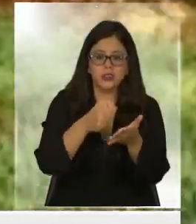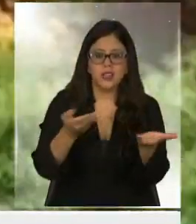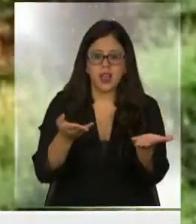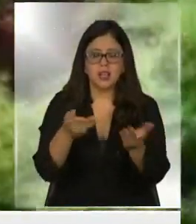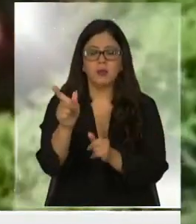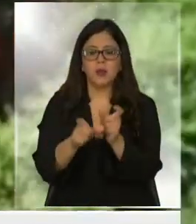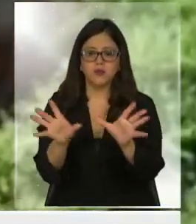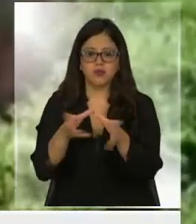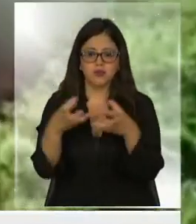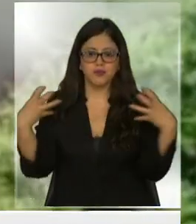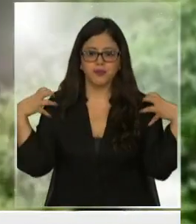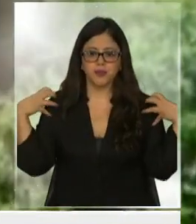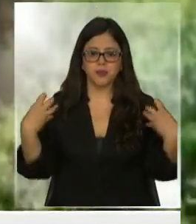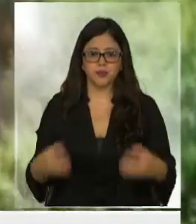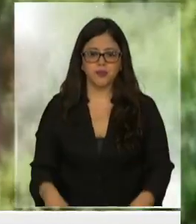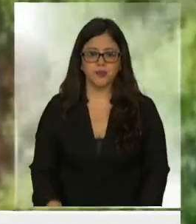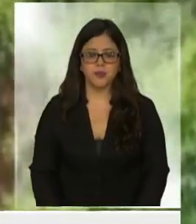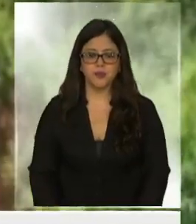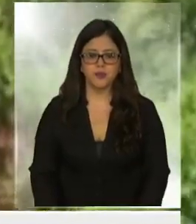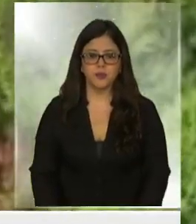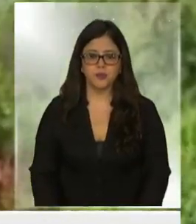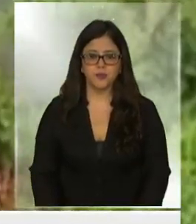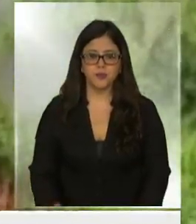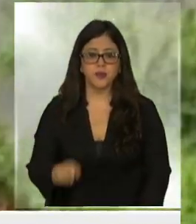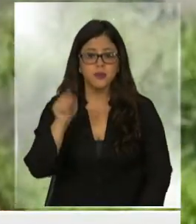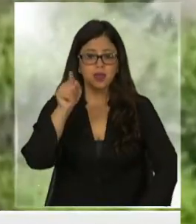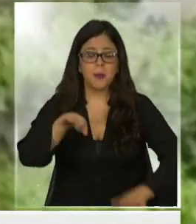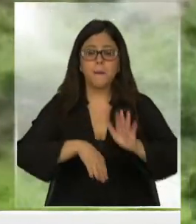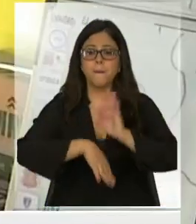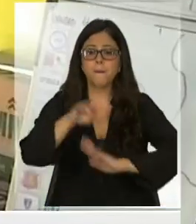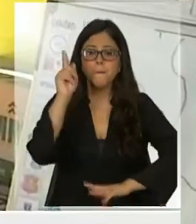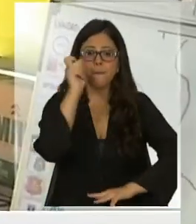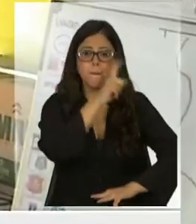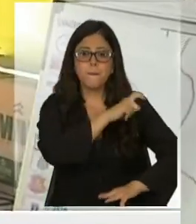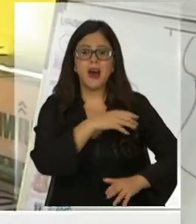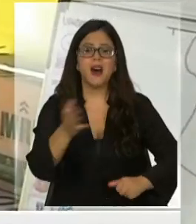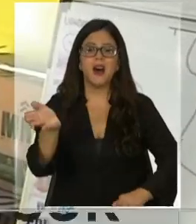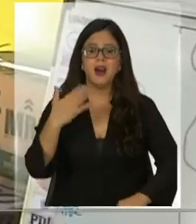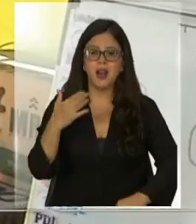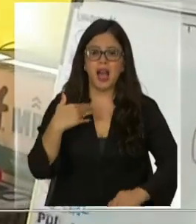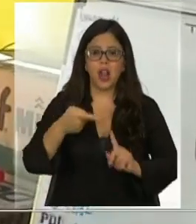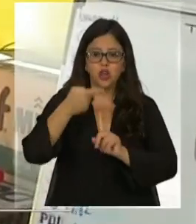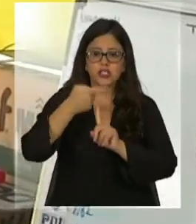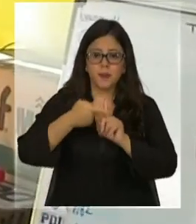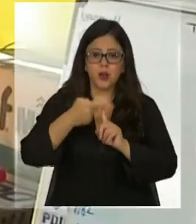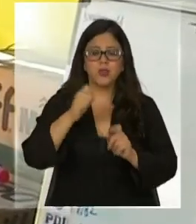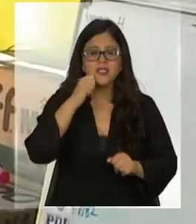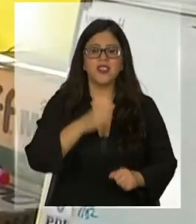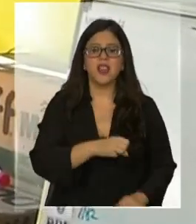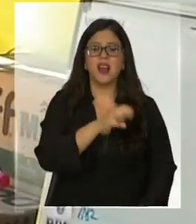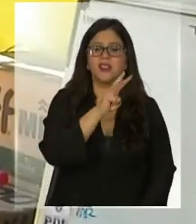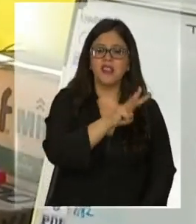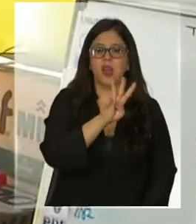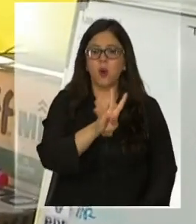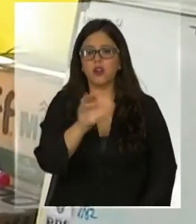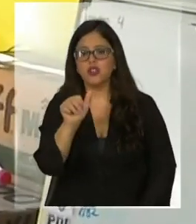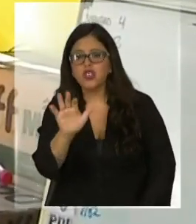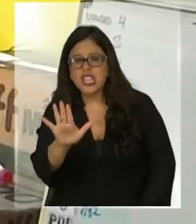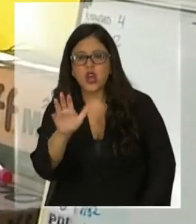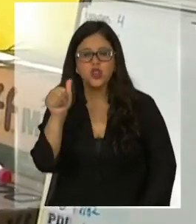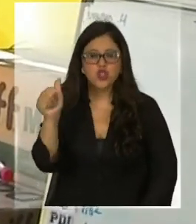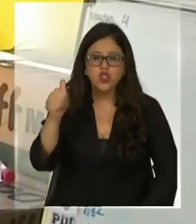de los brigadistas forestales. El fenómeno más complejo son las olas de calor que se prolongan por 3, 4, 5, 6 días. Y esta